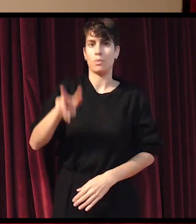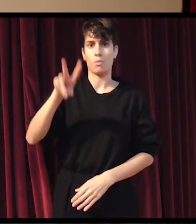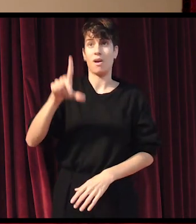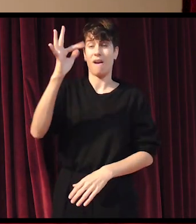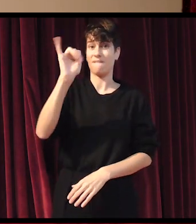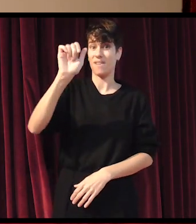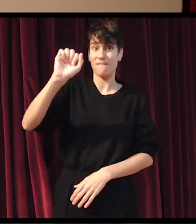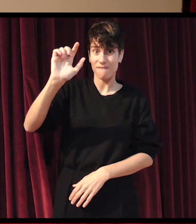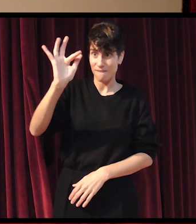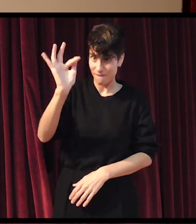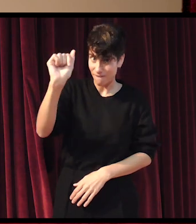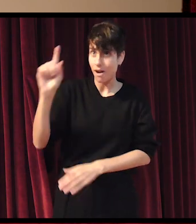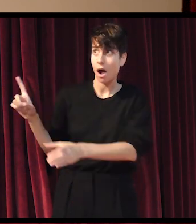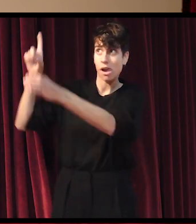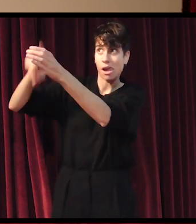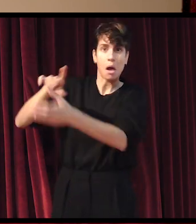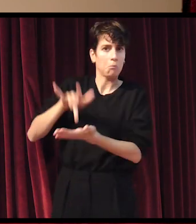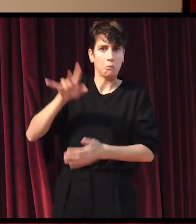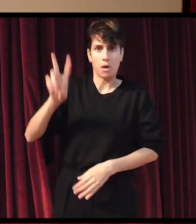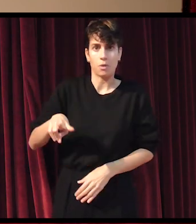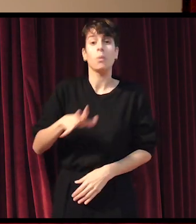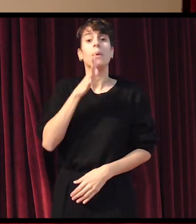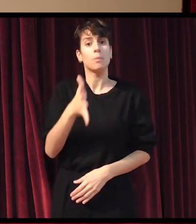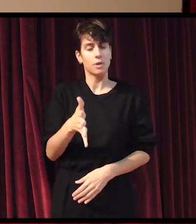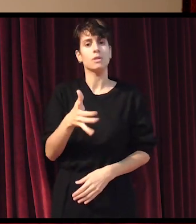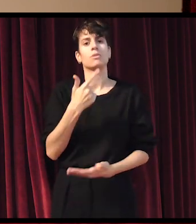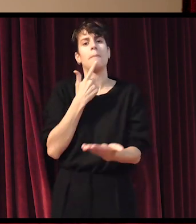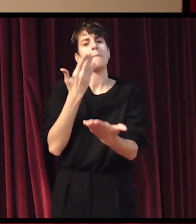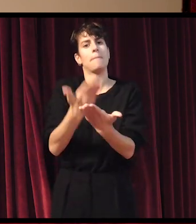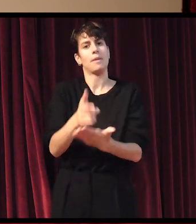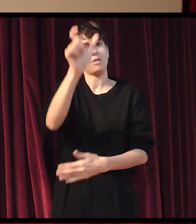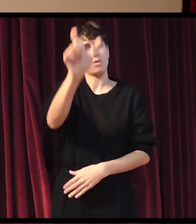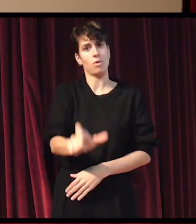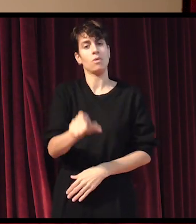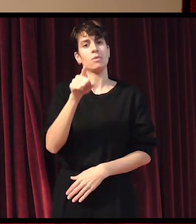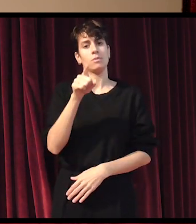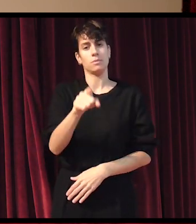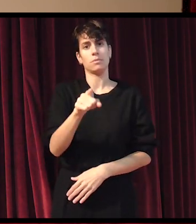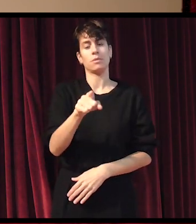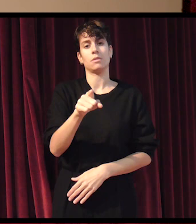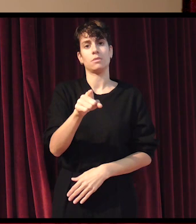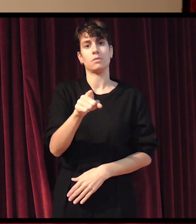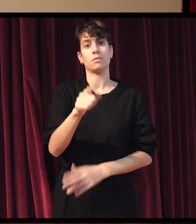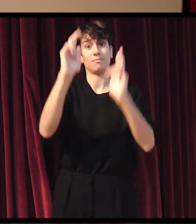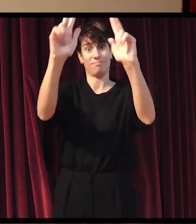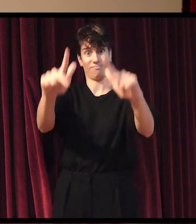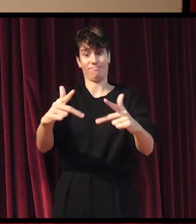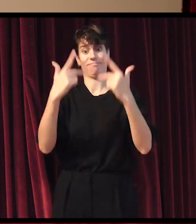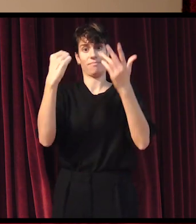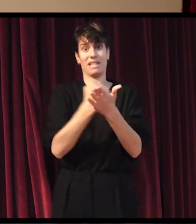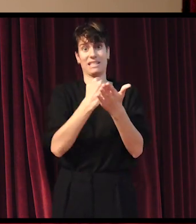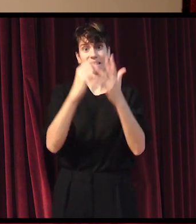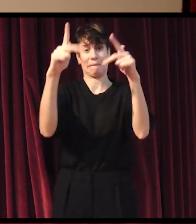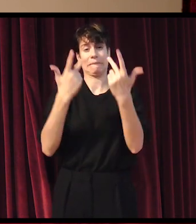FIFA. Por lo expuesto, ruego a usted se sirva tener que presentar la solicitud y autorizada dicha